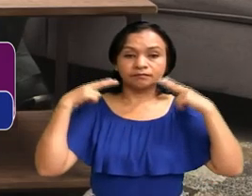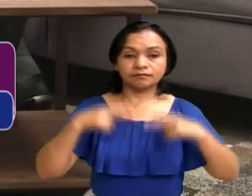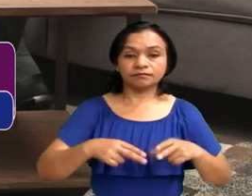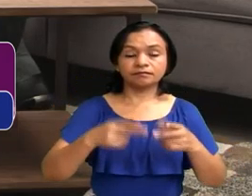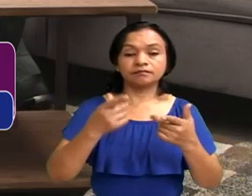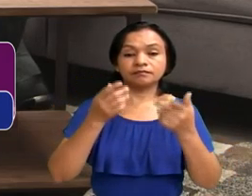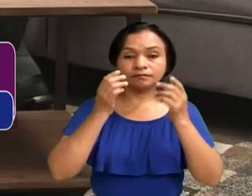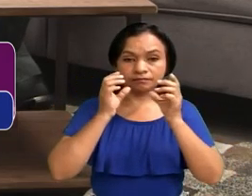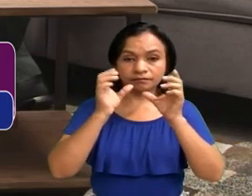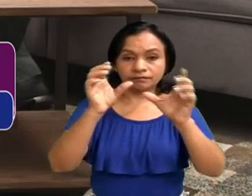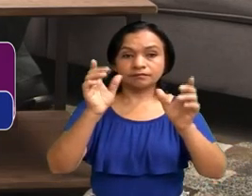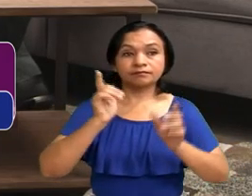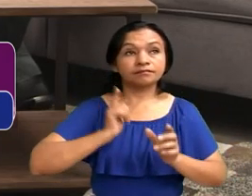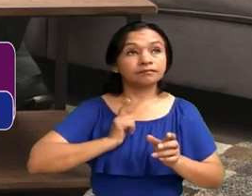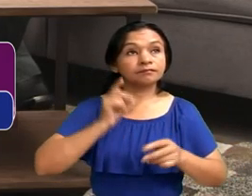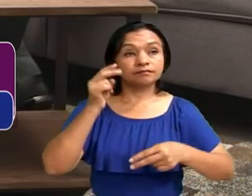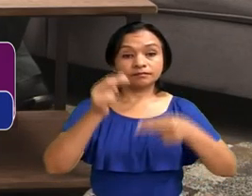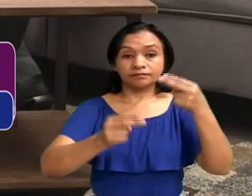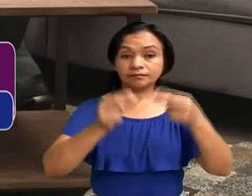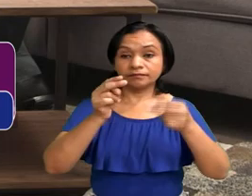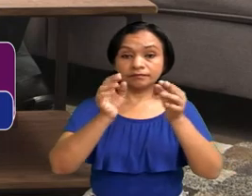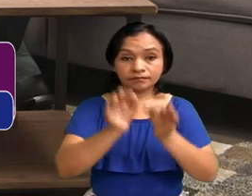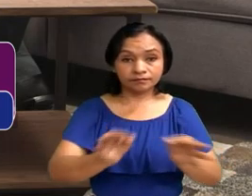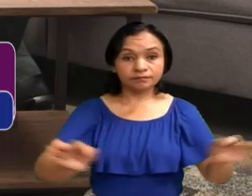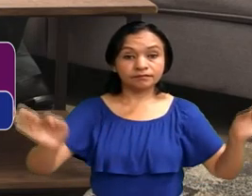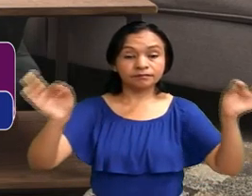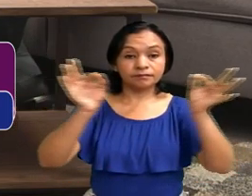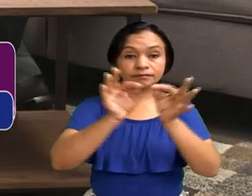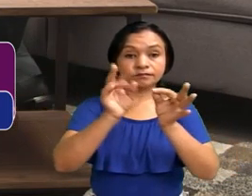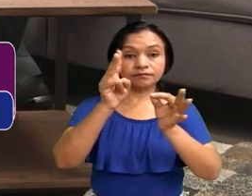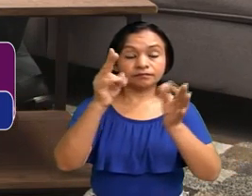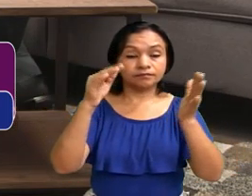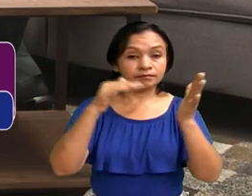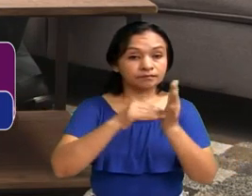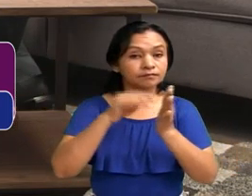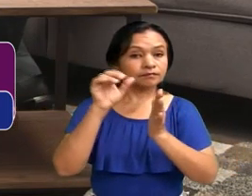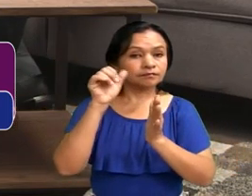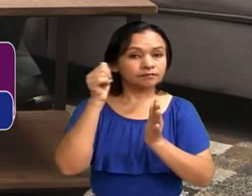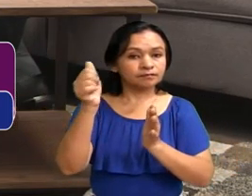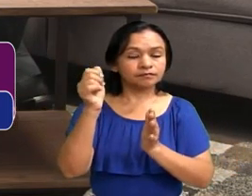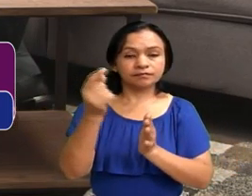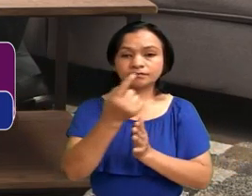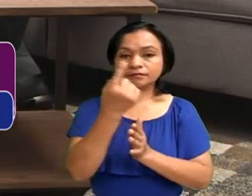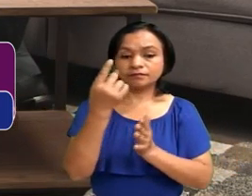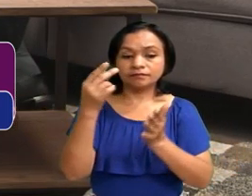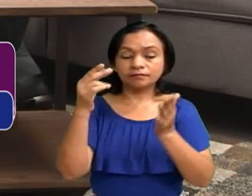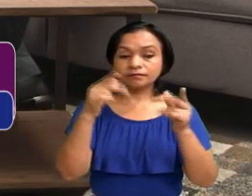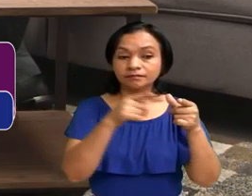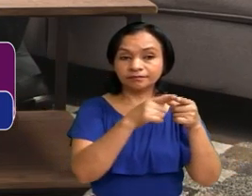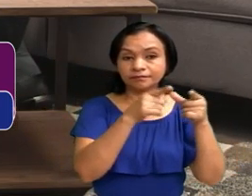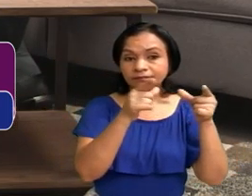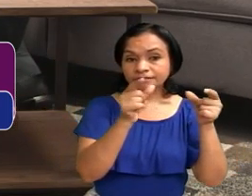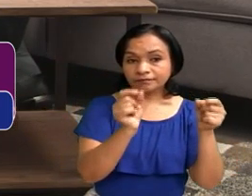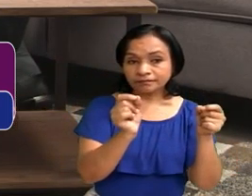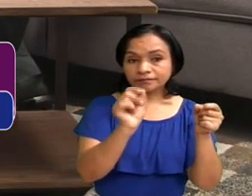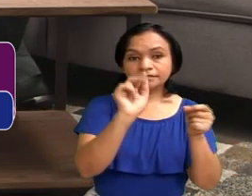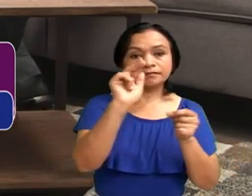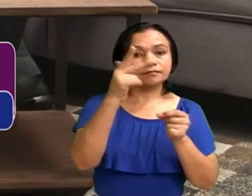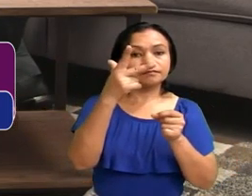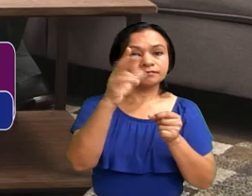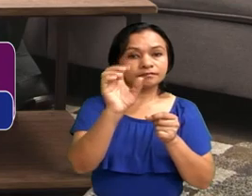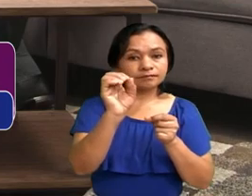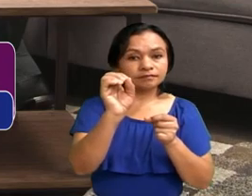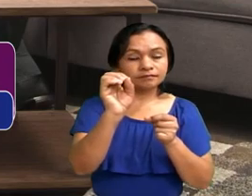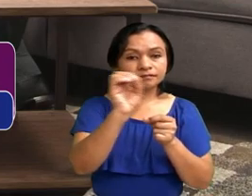dato importante que te quiero dar, a finales del 2006 solo Managua tenía un poco más del 80%